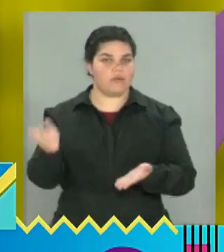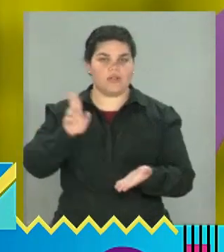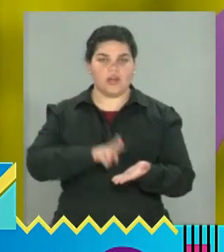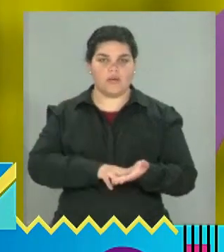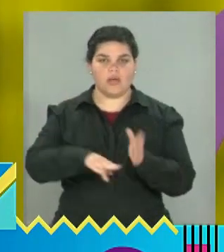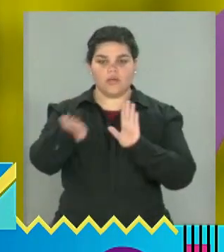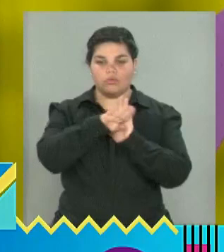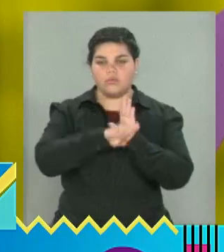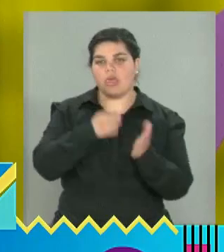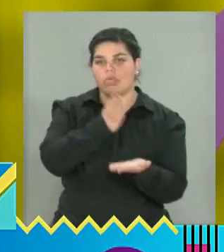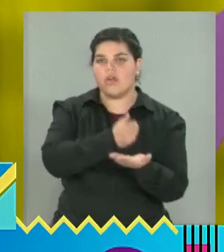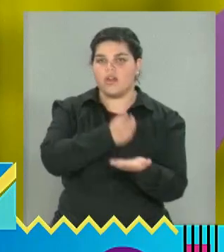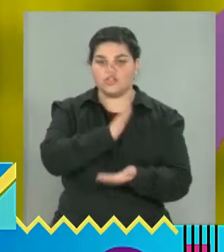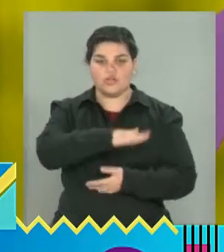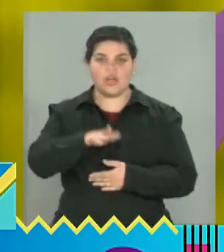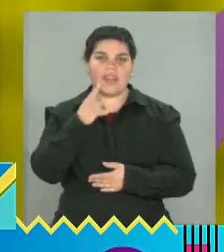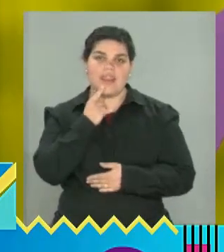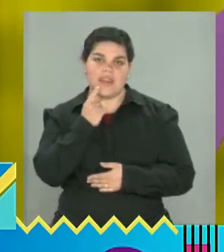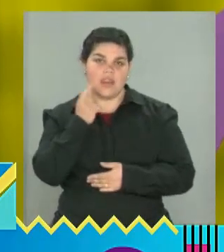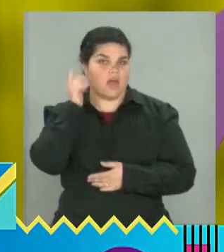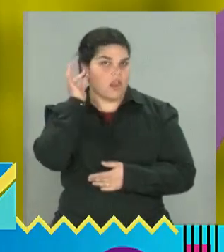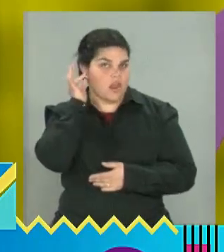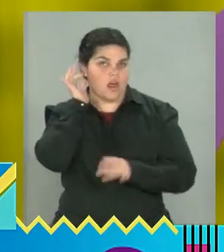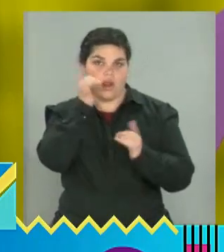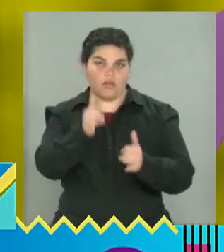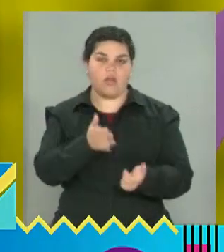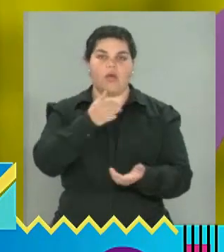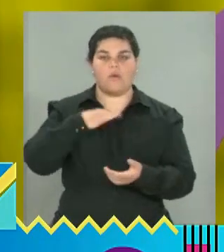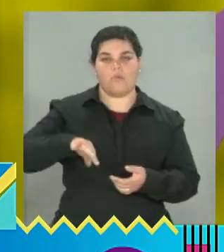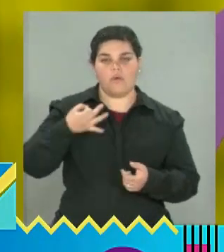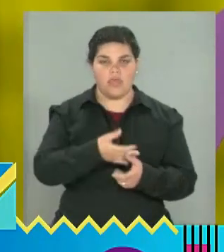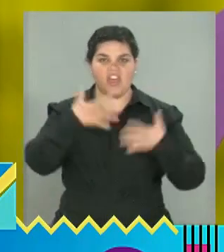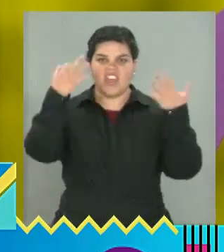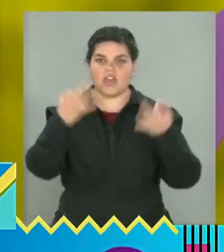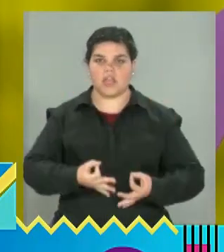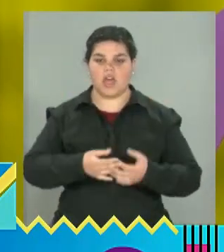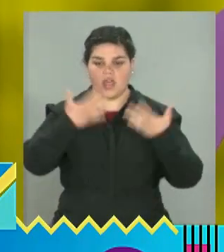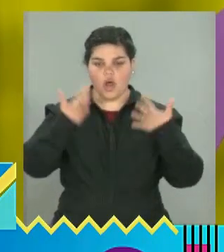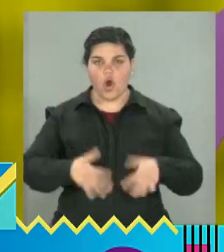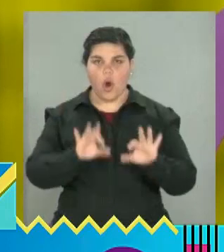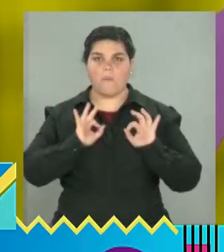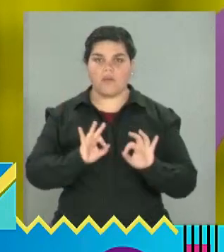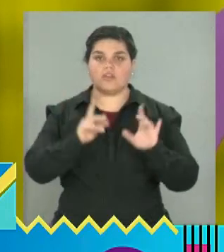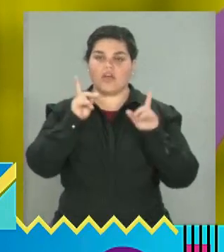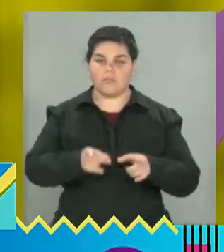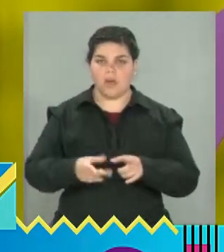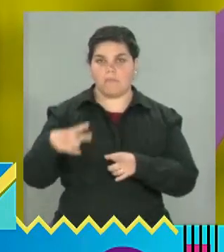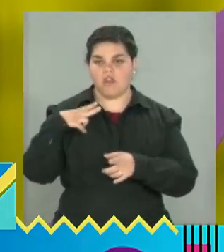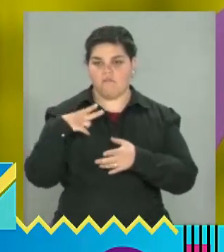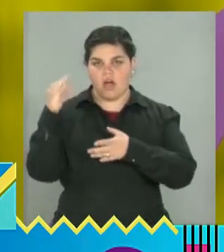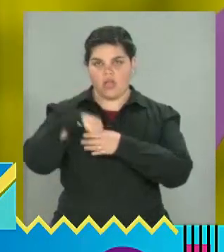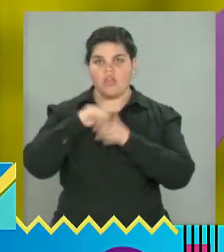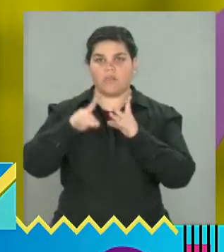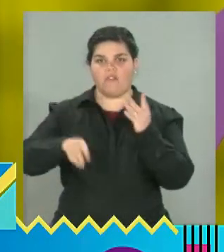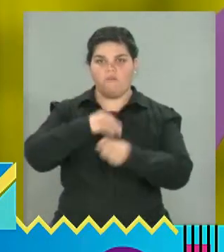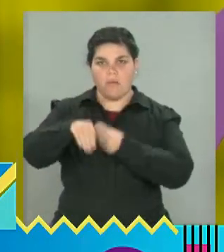son esos derechos que tienen niños, niñas y adolescentes, a la vida, a la dignidad e integridad personal, a la vida privada, a la intimidad familiar,